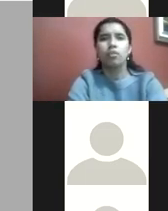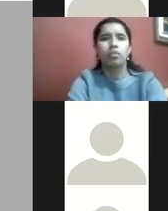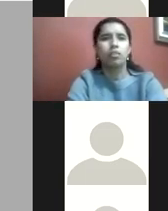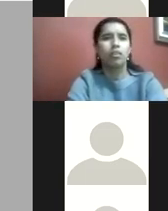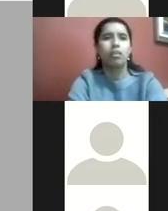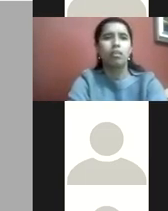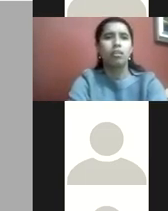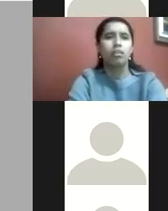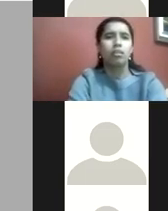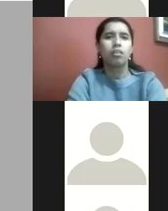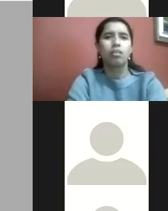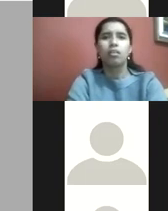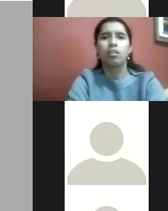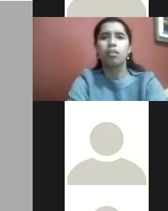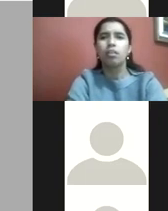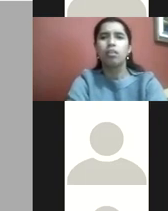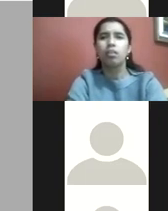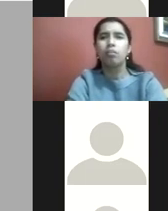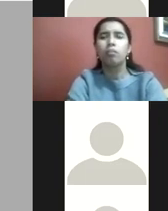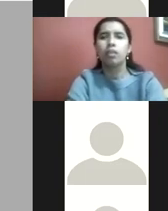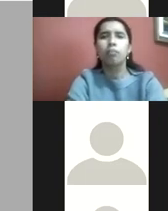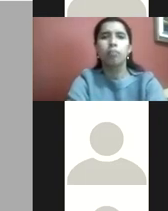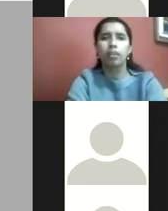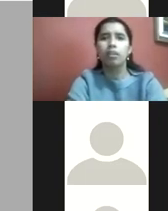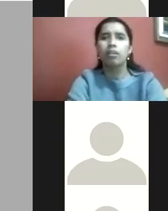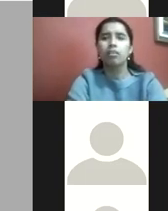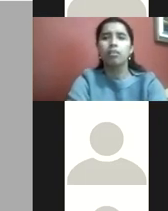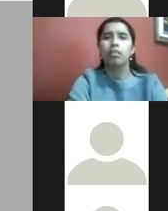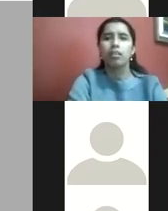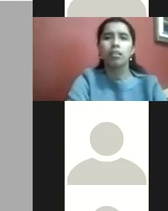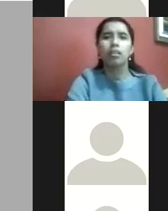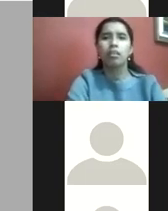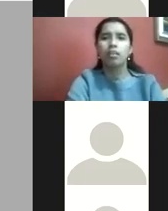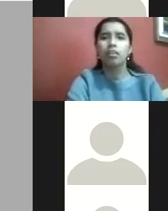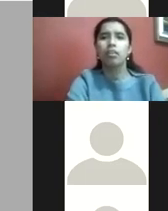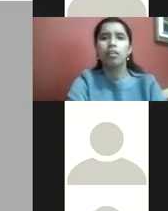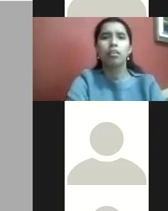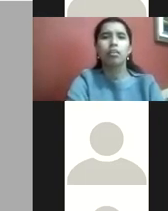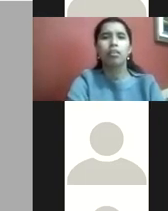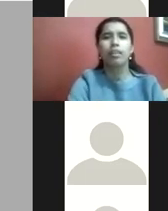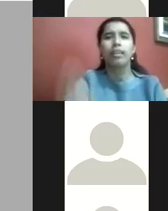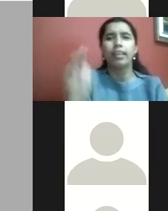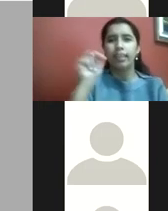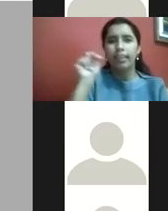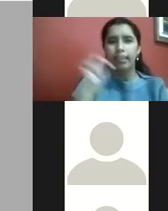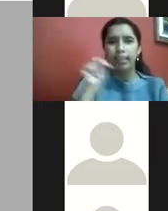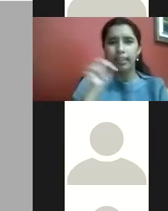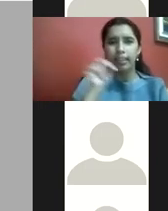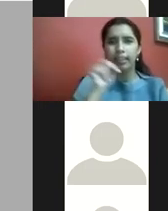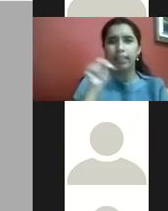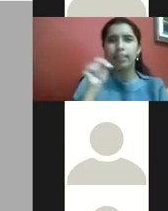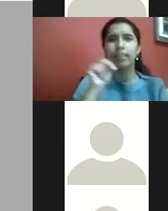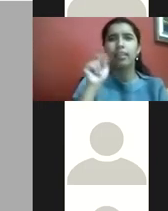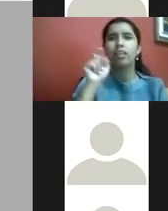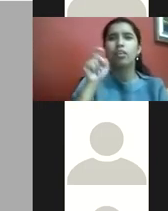que obtuvimos fue n, perdón, x con una línea aquí arriba para representar esta x barra la